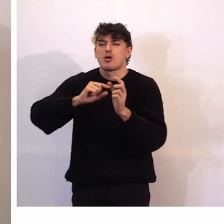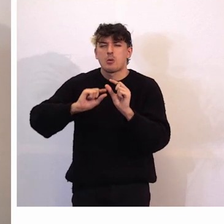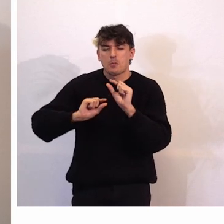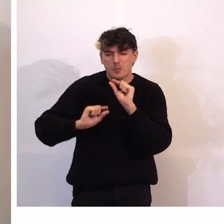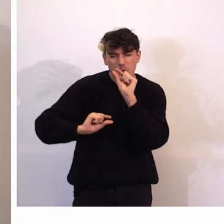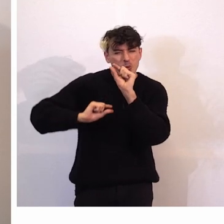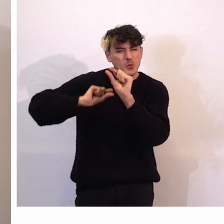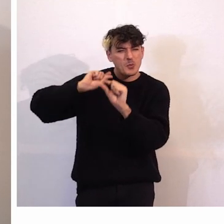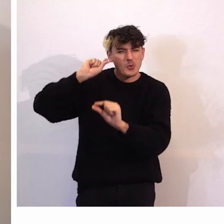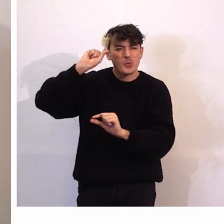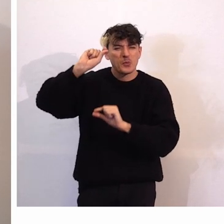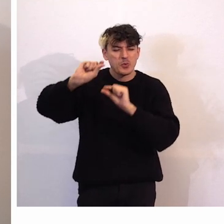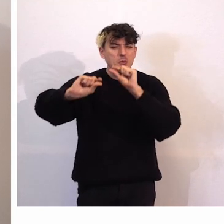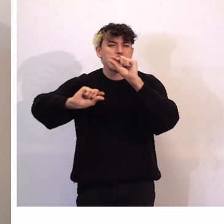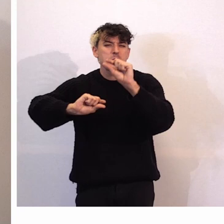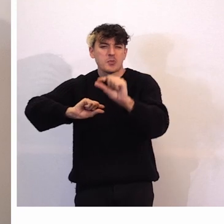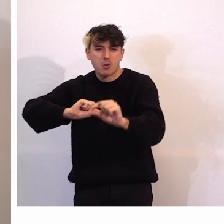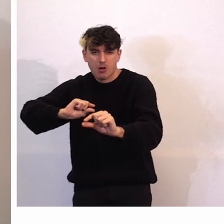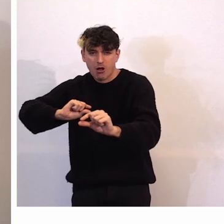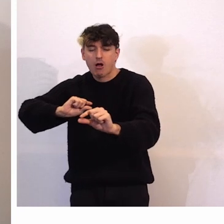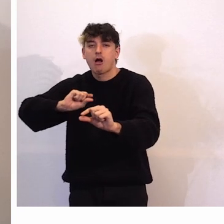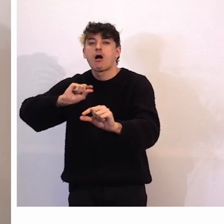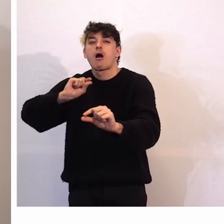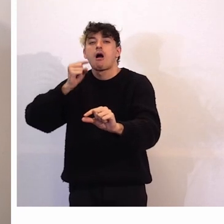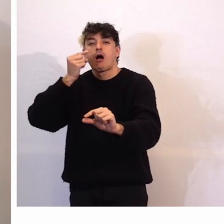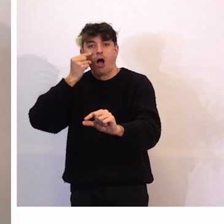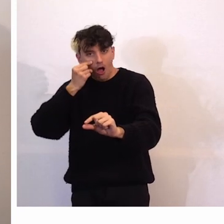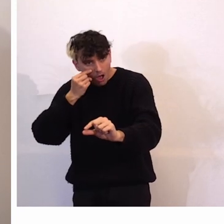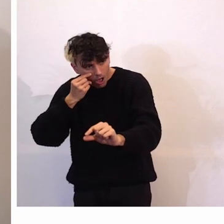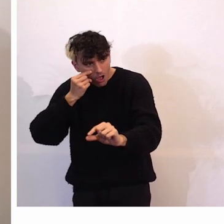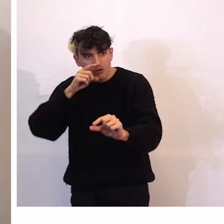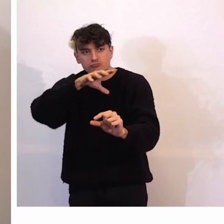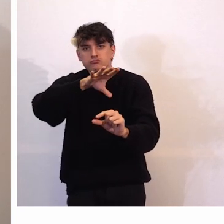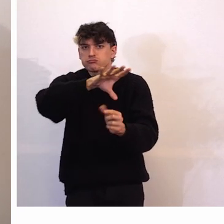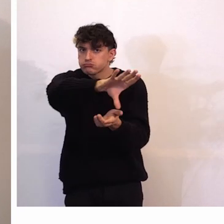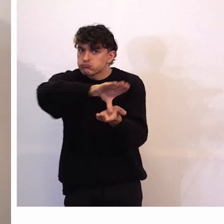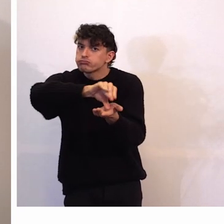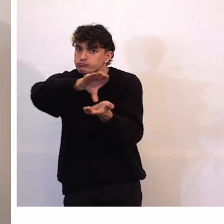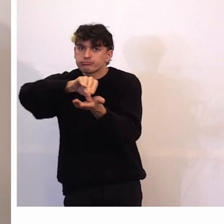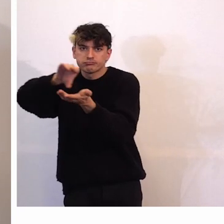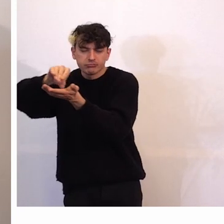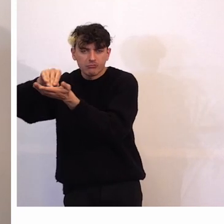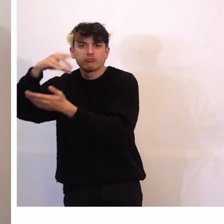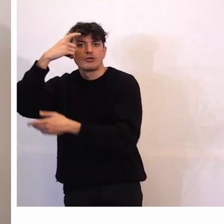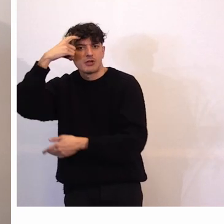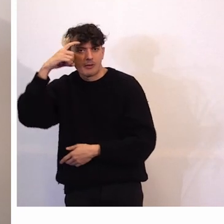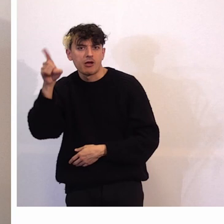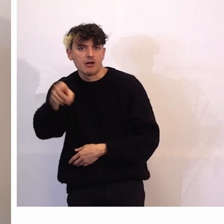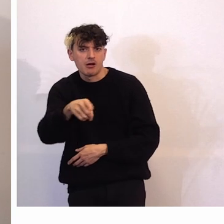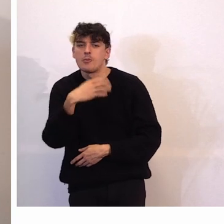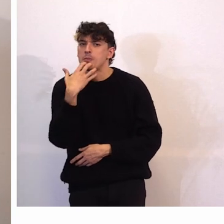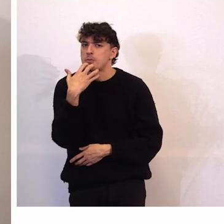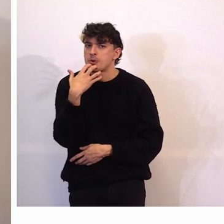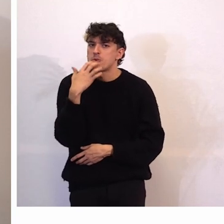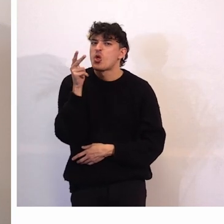hemos visto cómo eran tenidas en cuenta. Por ejemplo, la recuperación